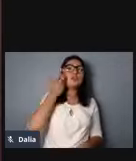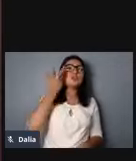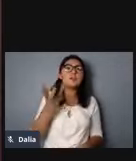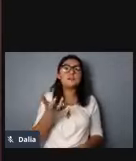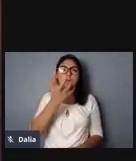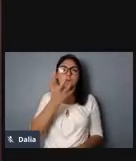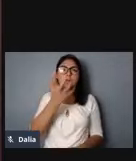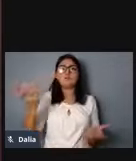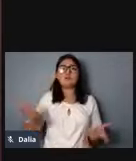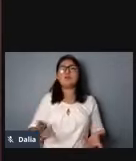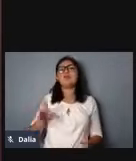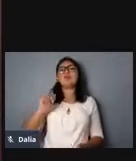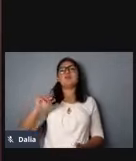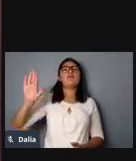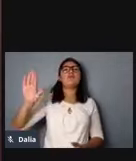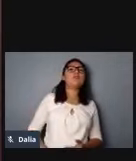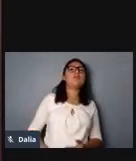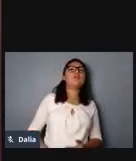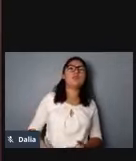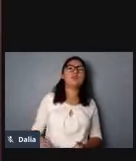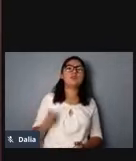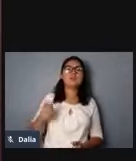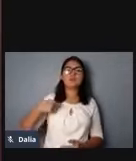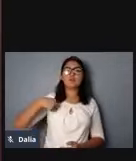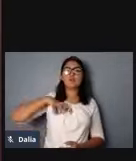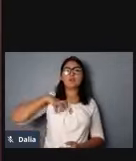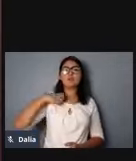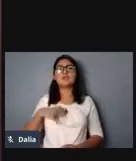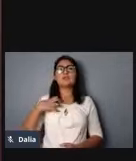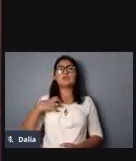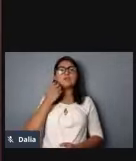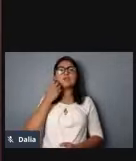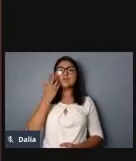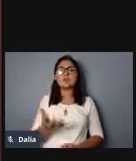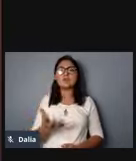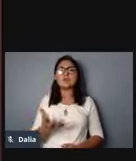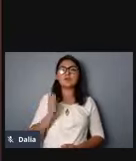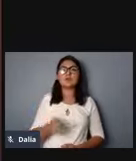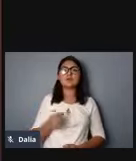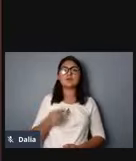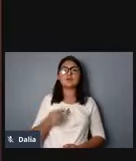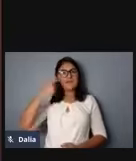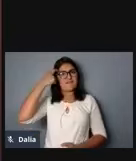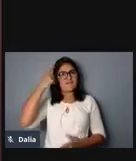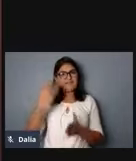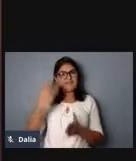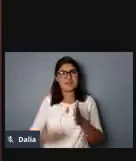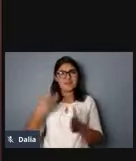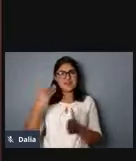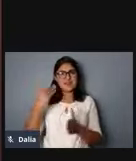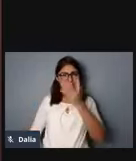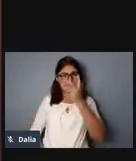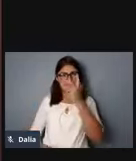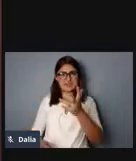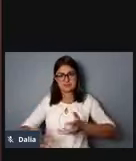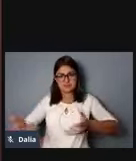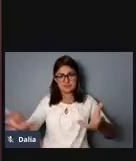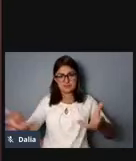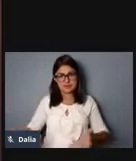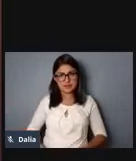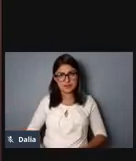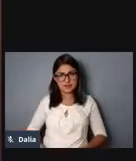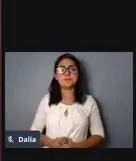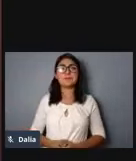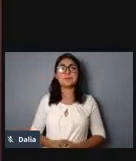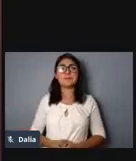desestimación del esfuerzo realizado y una falta de compromiso. Entonces, allí nos damos cuenta si somos o no